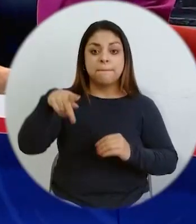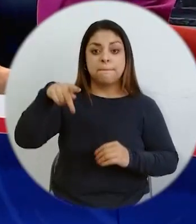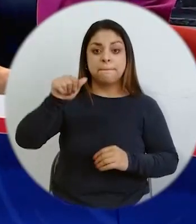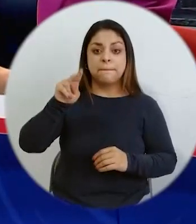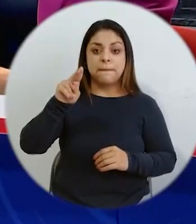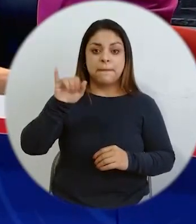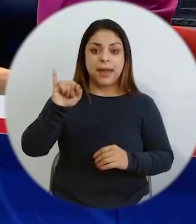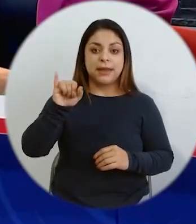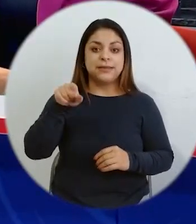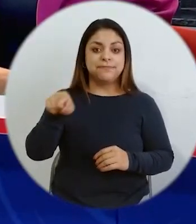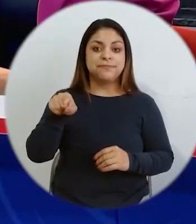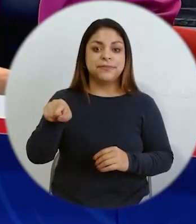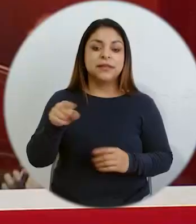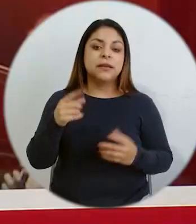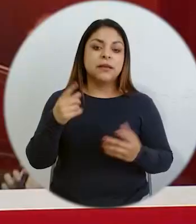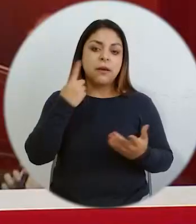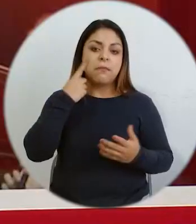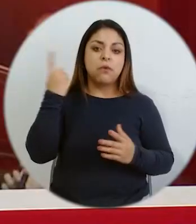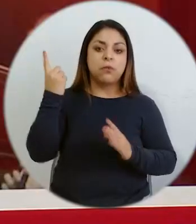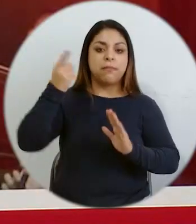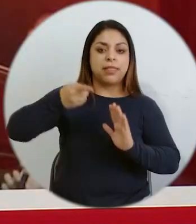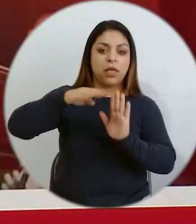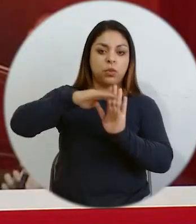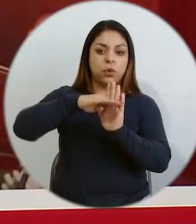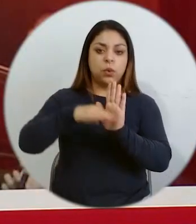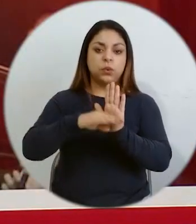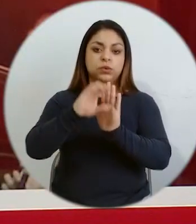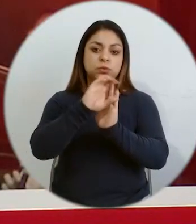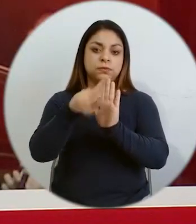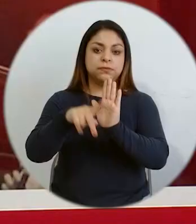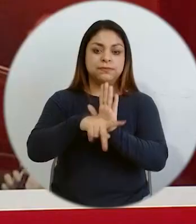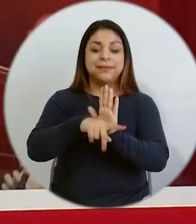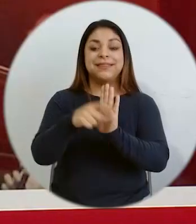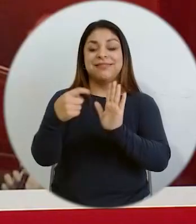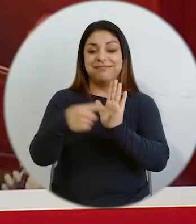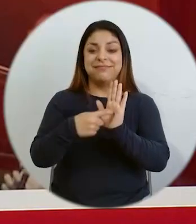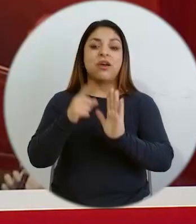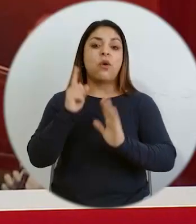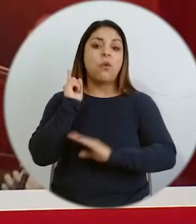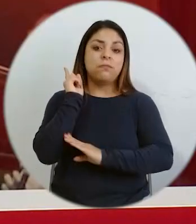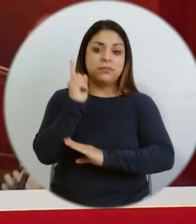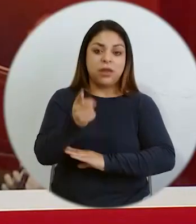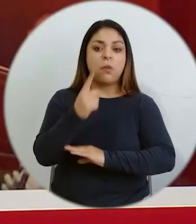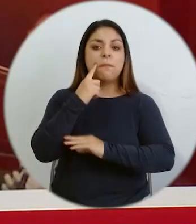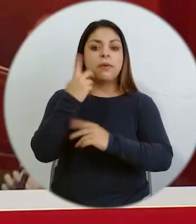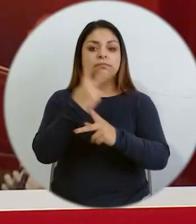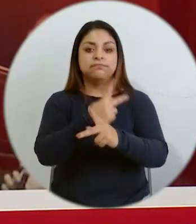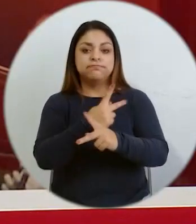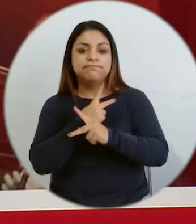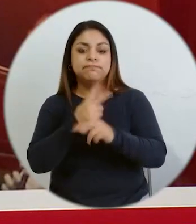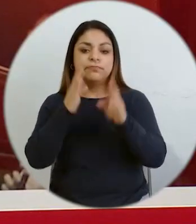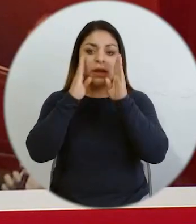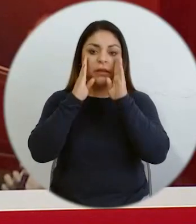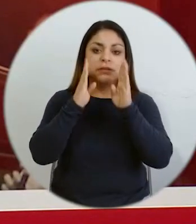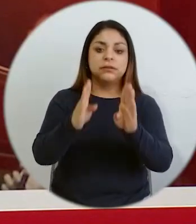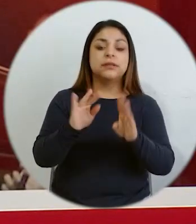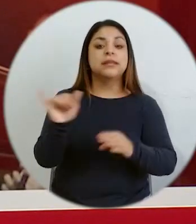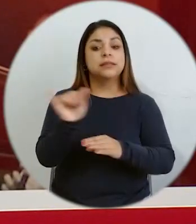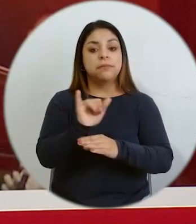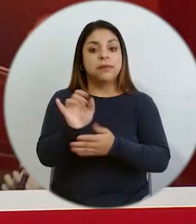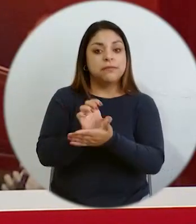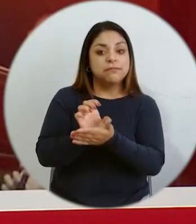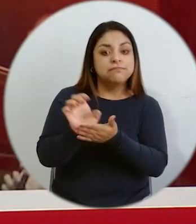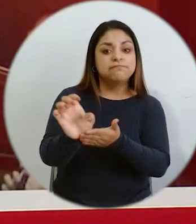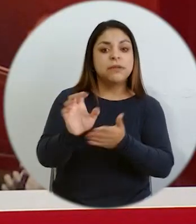por mandato constitucional se debe a la obligación de la protección, de la atención, también de prevención y de la promoción de los derechos en